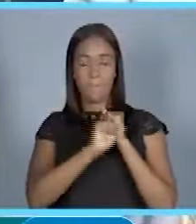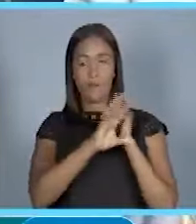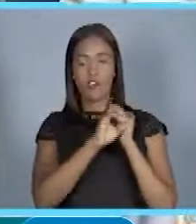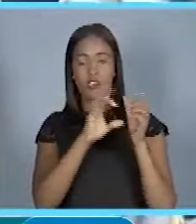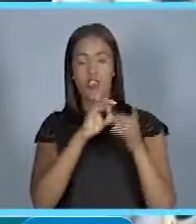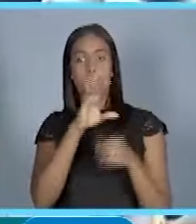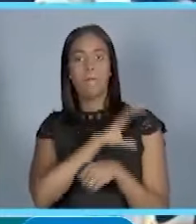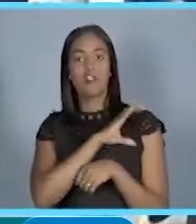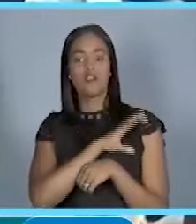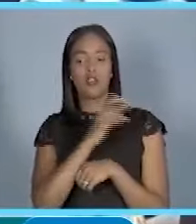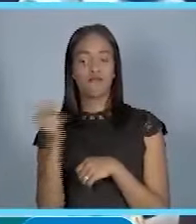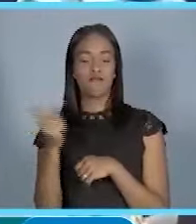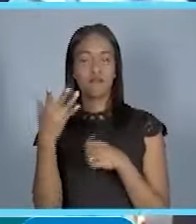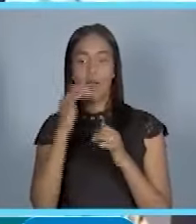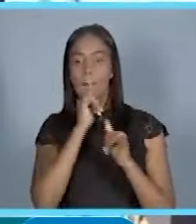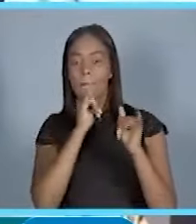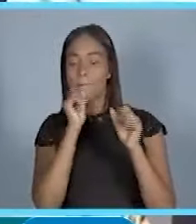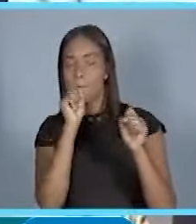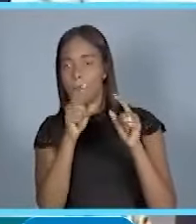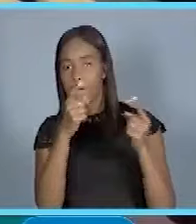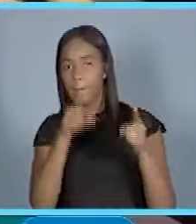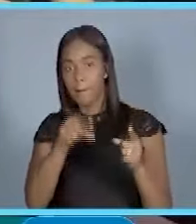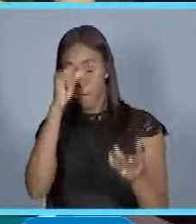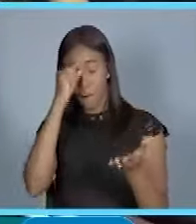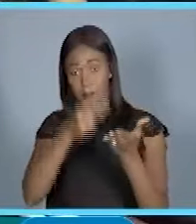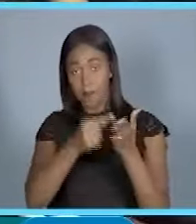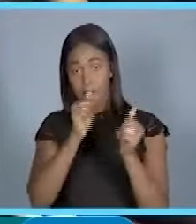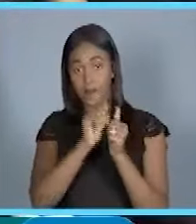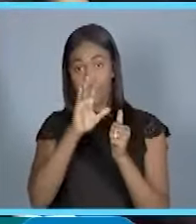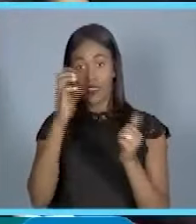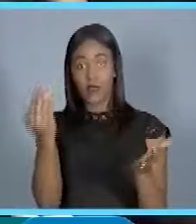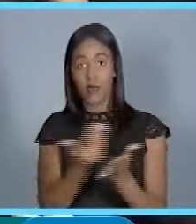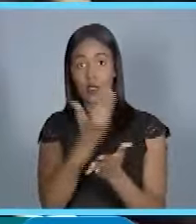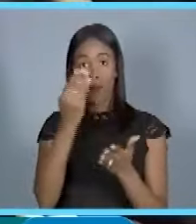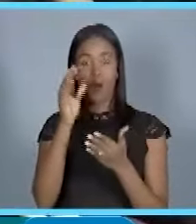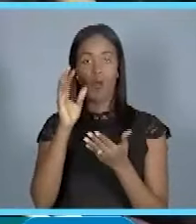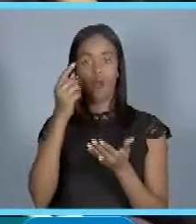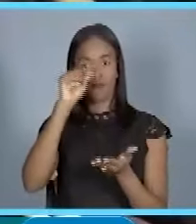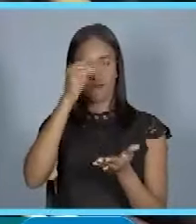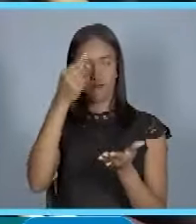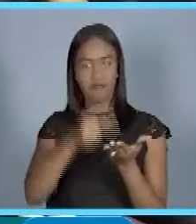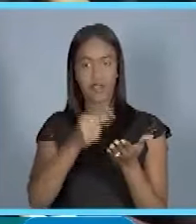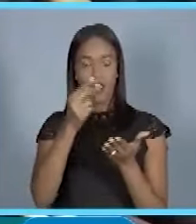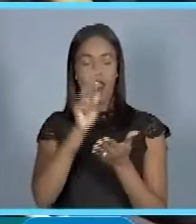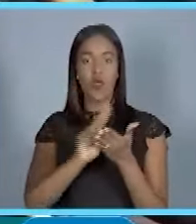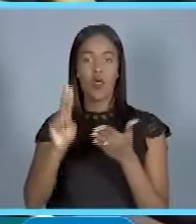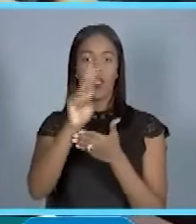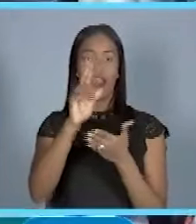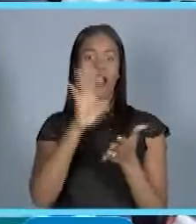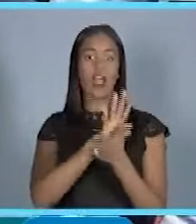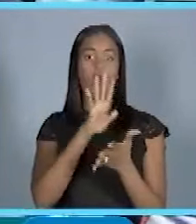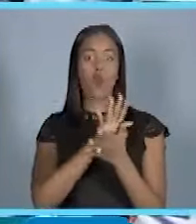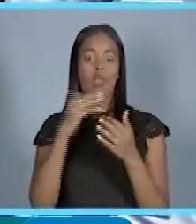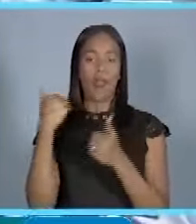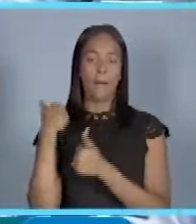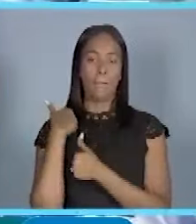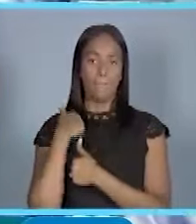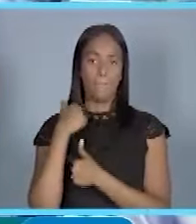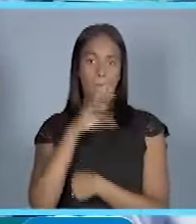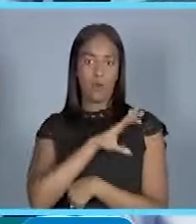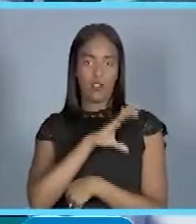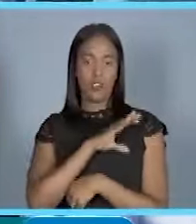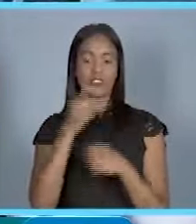Nacional fueron entrevistados en el marco de la graduación de 500 nuevos bachilleres de las escuelas auxiliares de la Policía Nacional en un